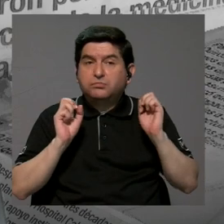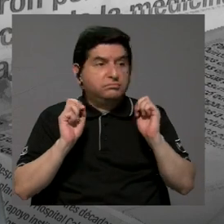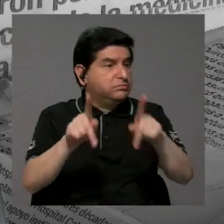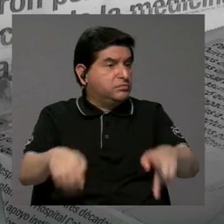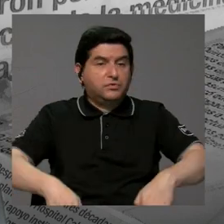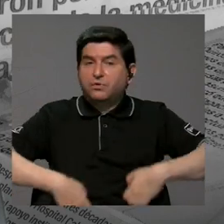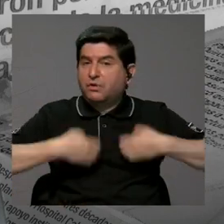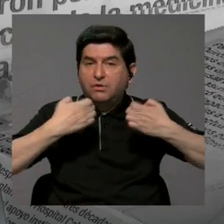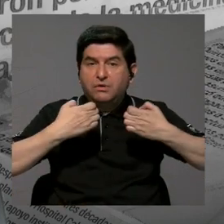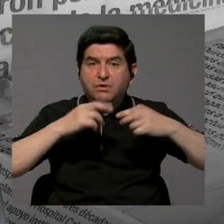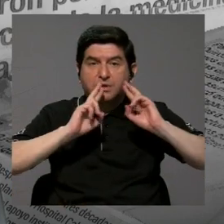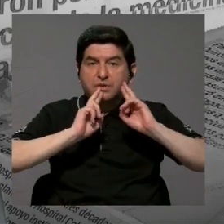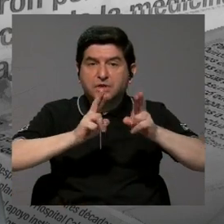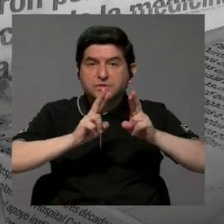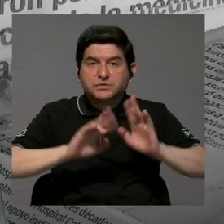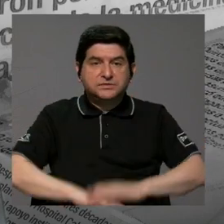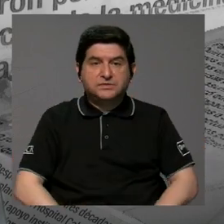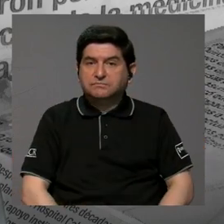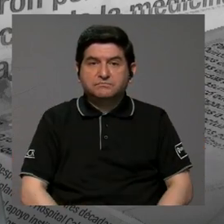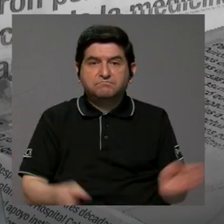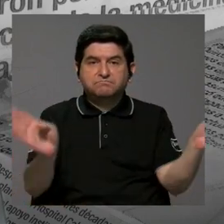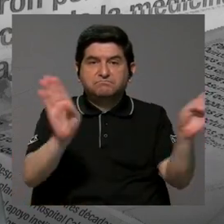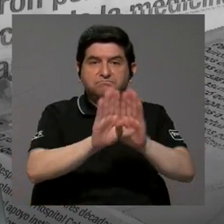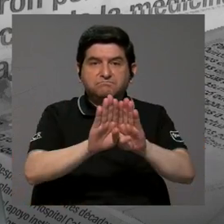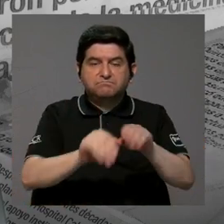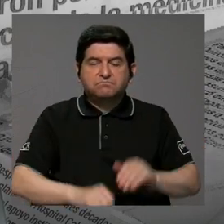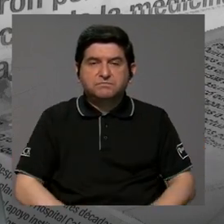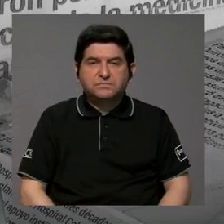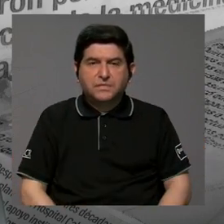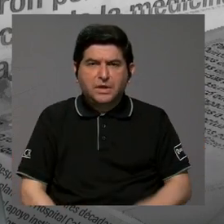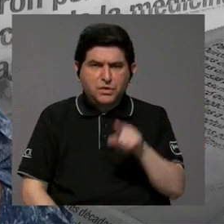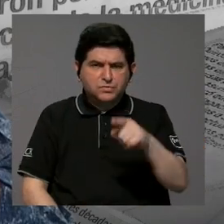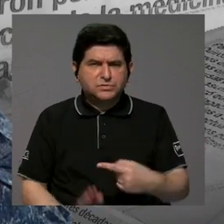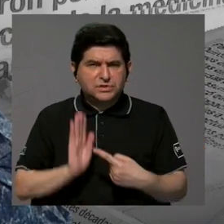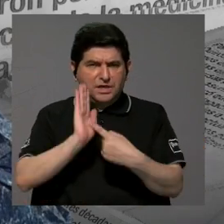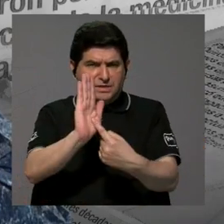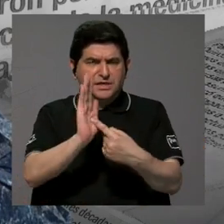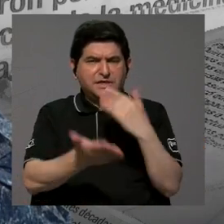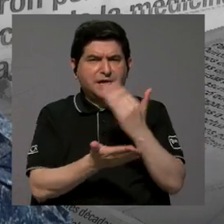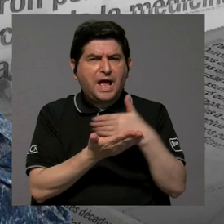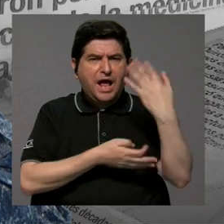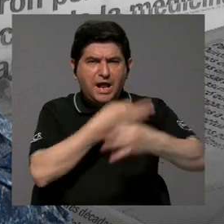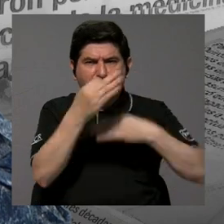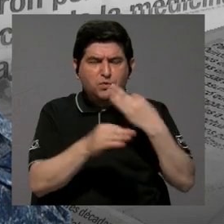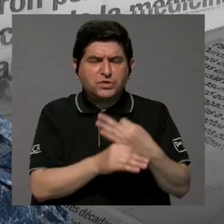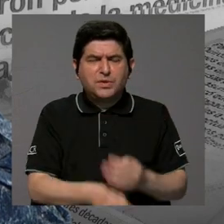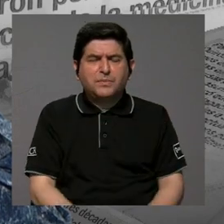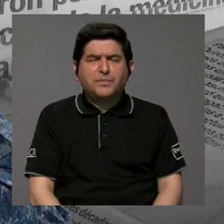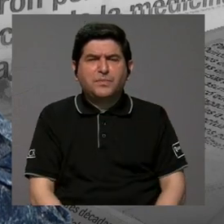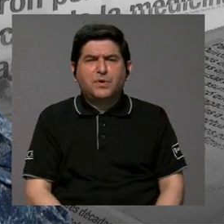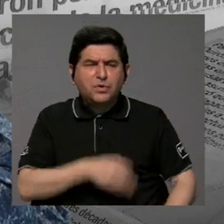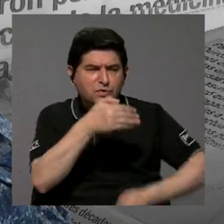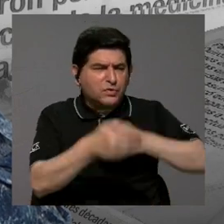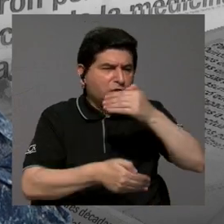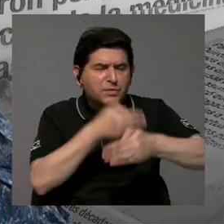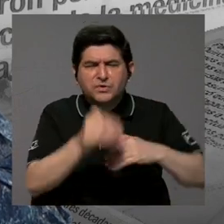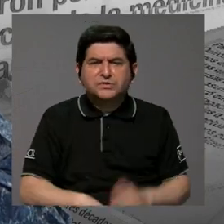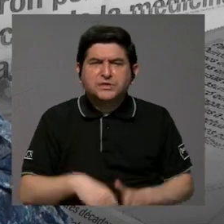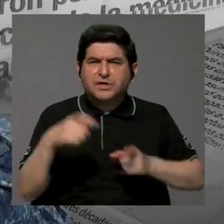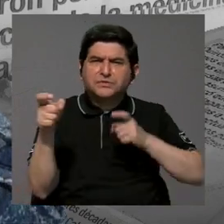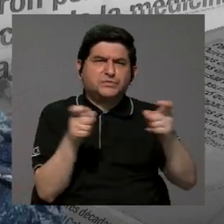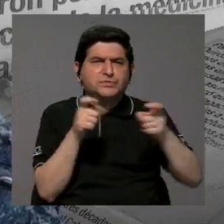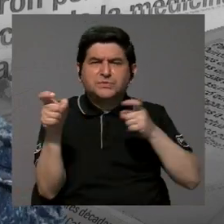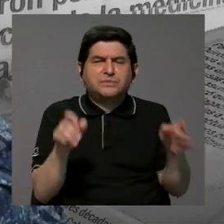la oportunidad de responder, sino que se cierra. ¿Ustedes van a presentar algún tipo de recurso? ¿Cómo lo